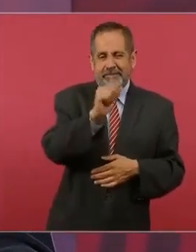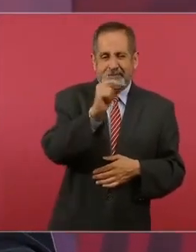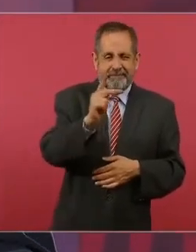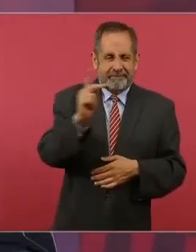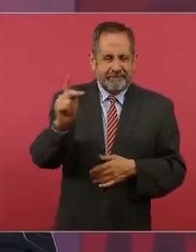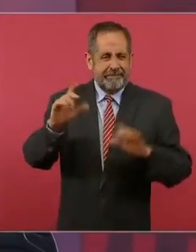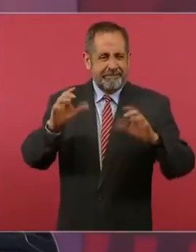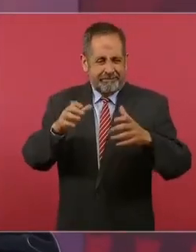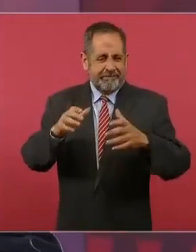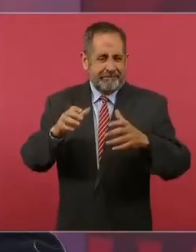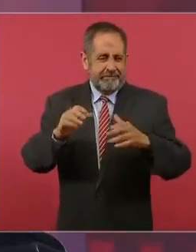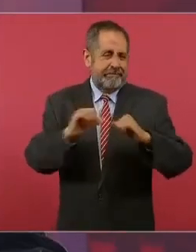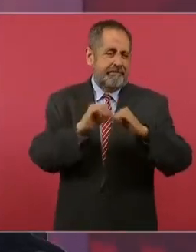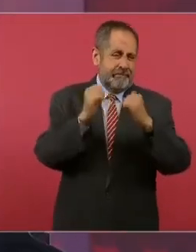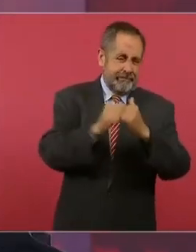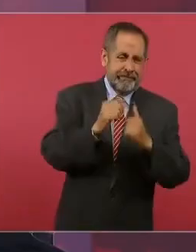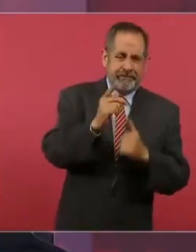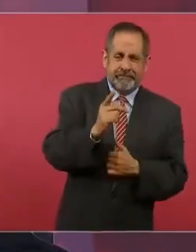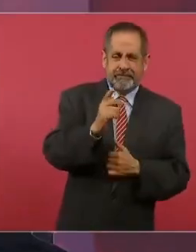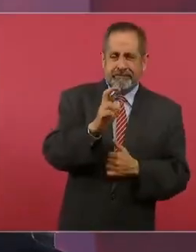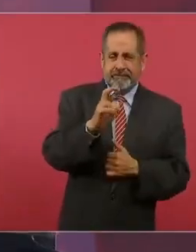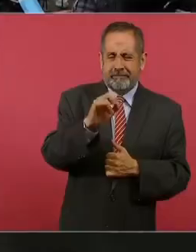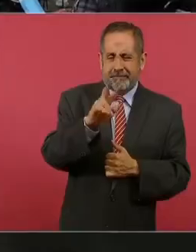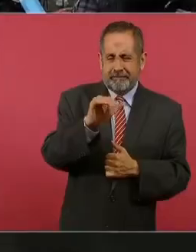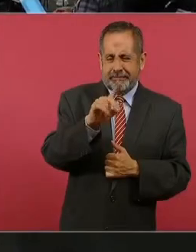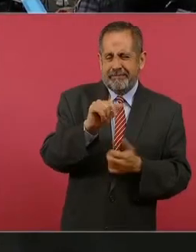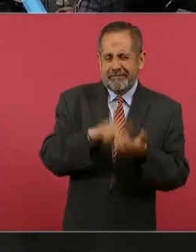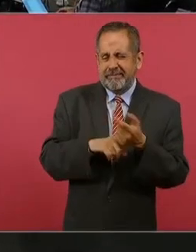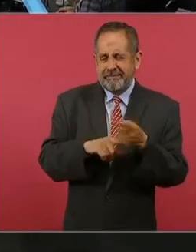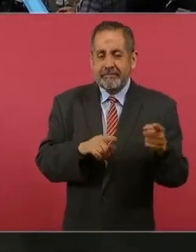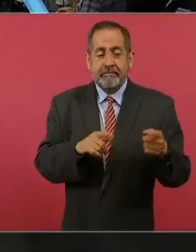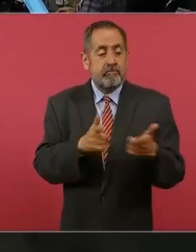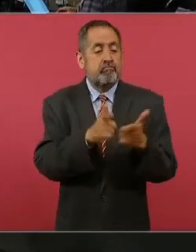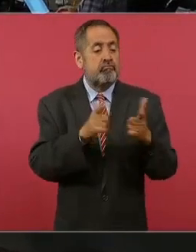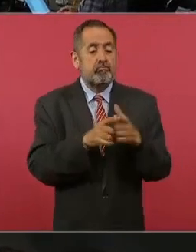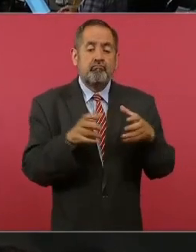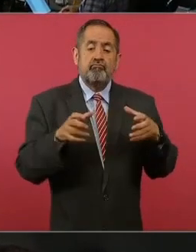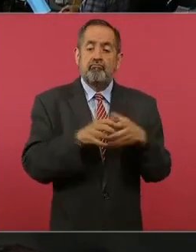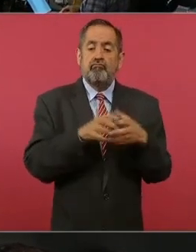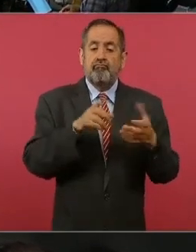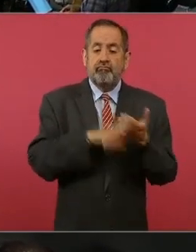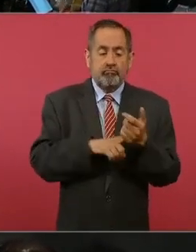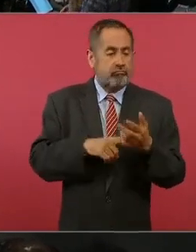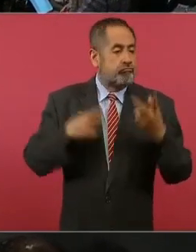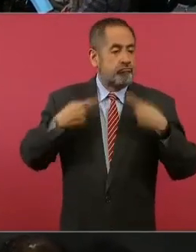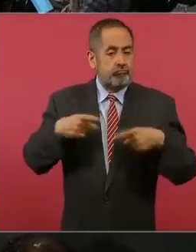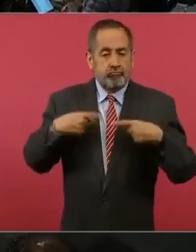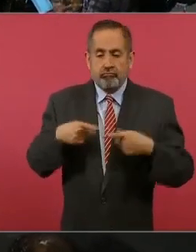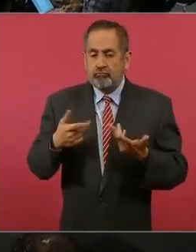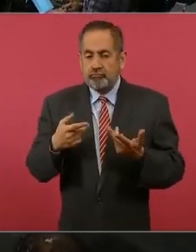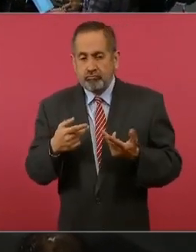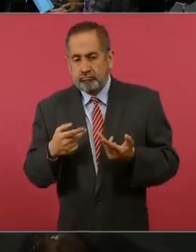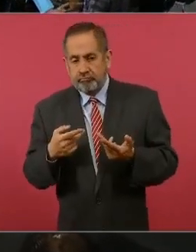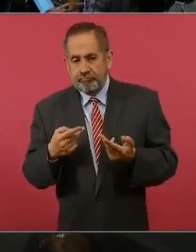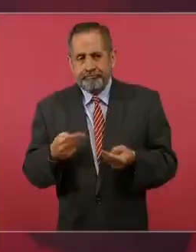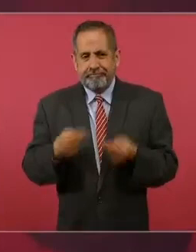privadas. Había un grupo de contratistas